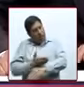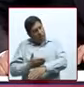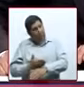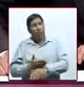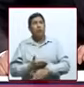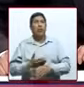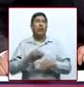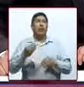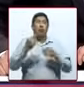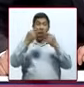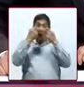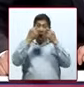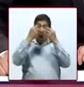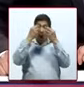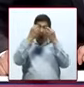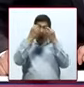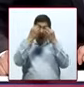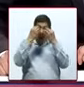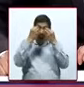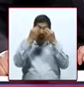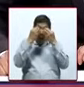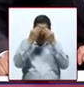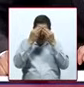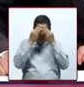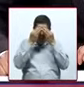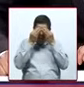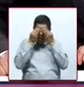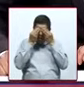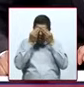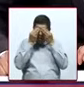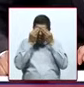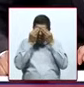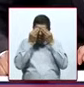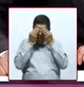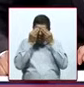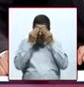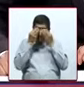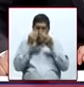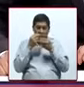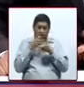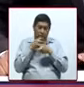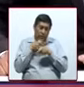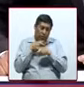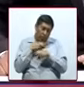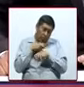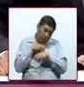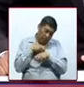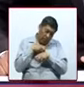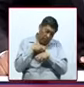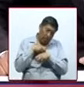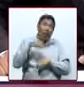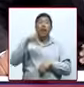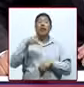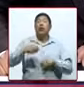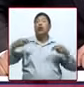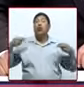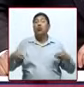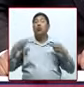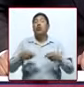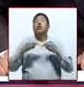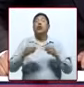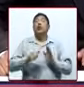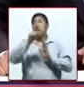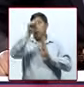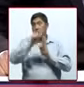una afección a los ojitos, pero termina incluso afectándote hasta las articulaciones, Gerardo. Necesita con urgencia una